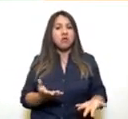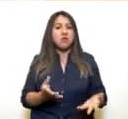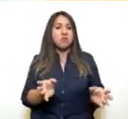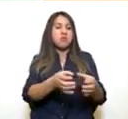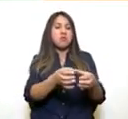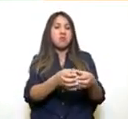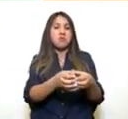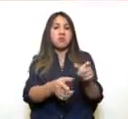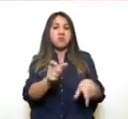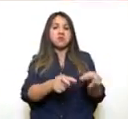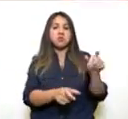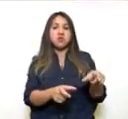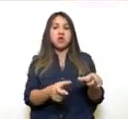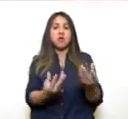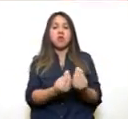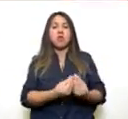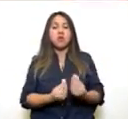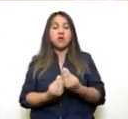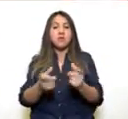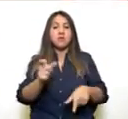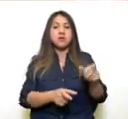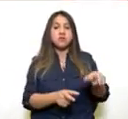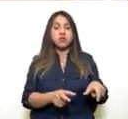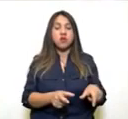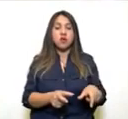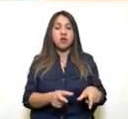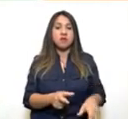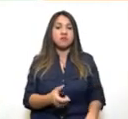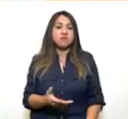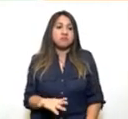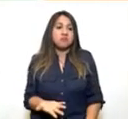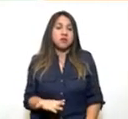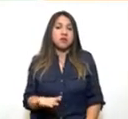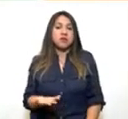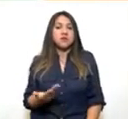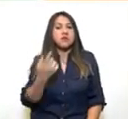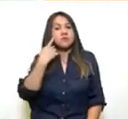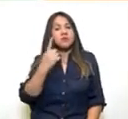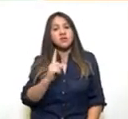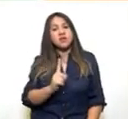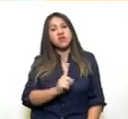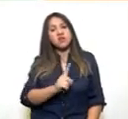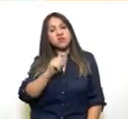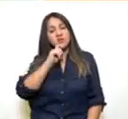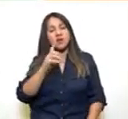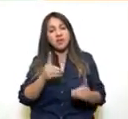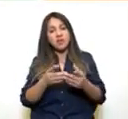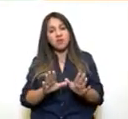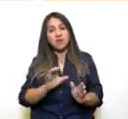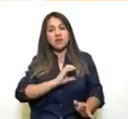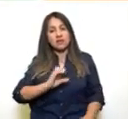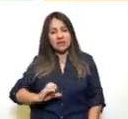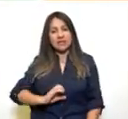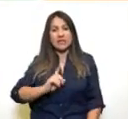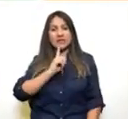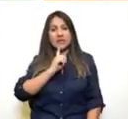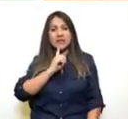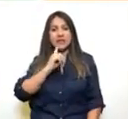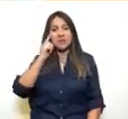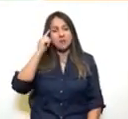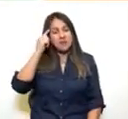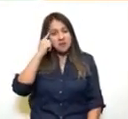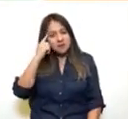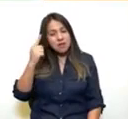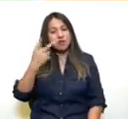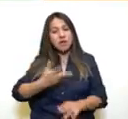un grupo de gente o un apegados casi con pero ya no es ese partido democratacristiano que tenía una doctrina que